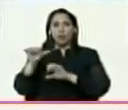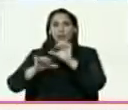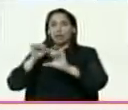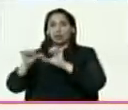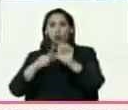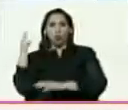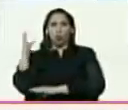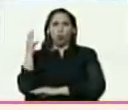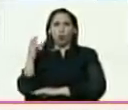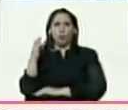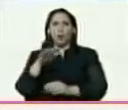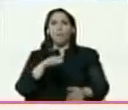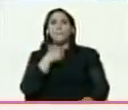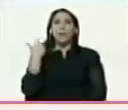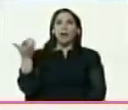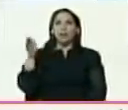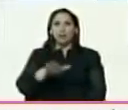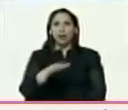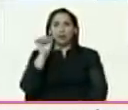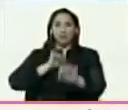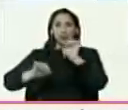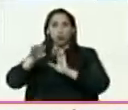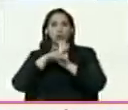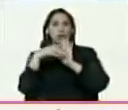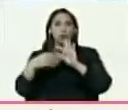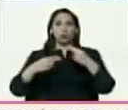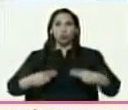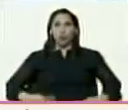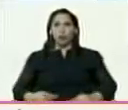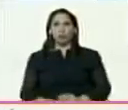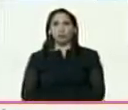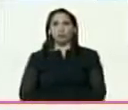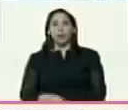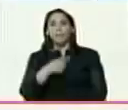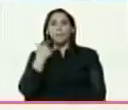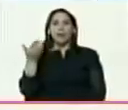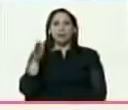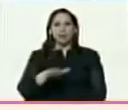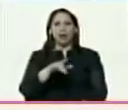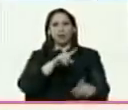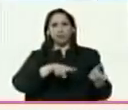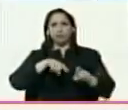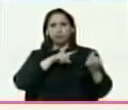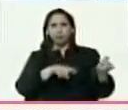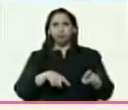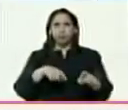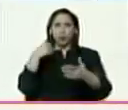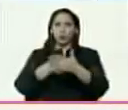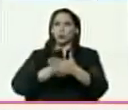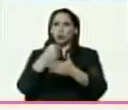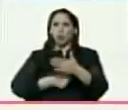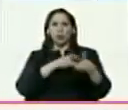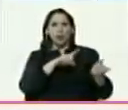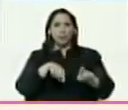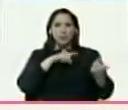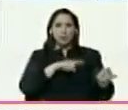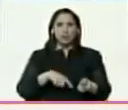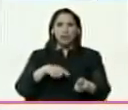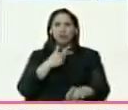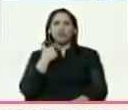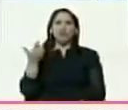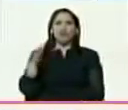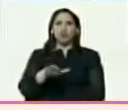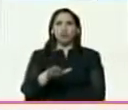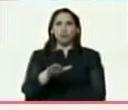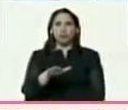matar defensor de derechos humanos matar activistas agrarios matar luchadores campesinos asesinar